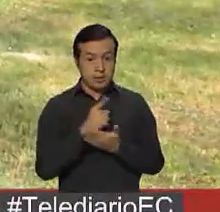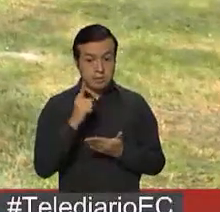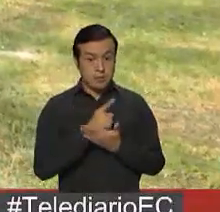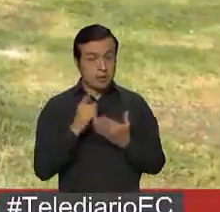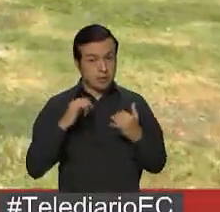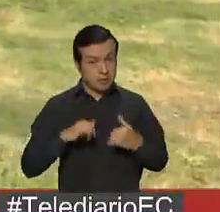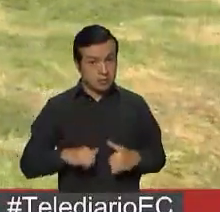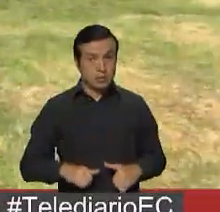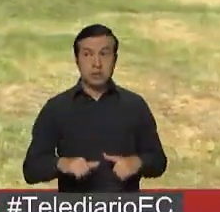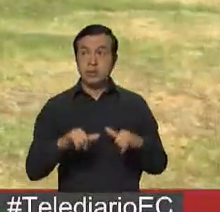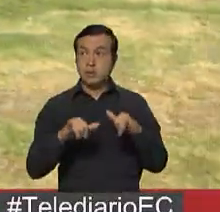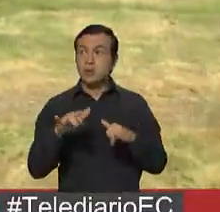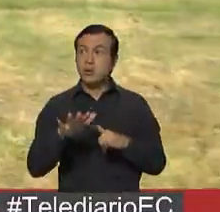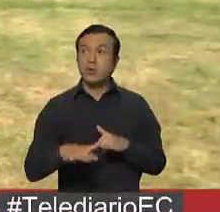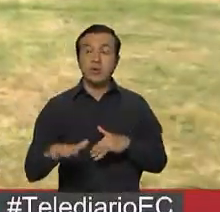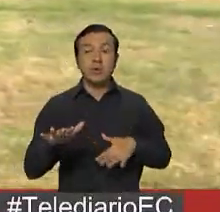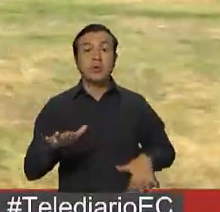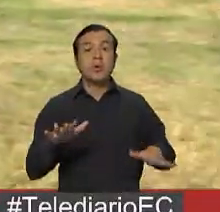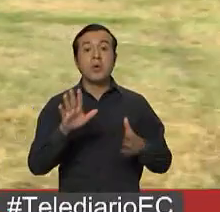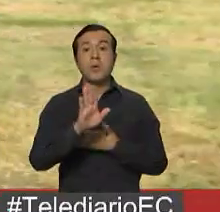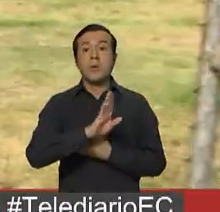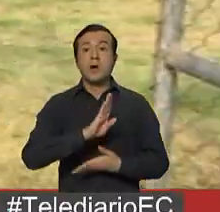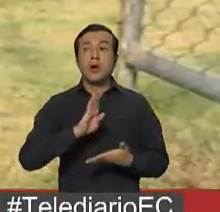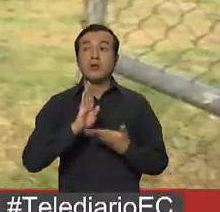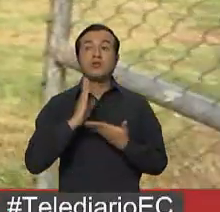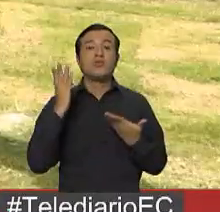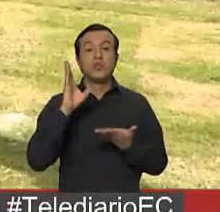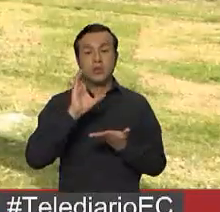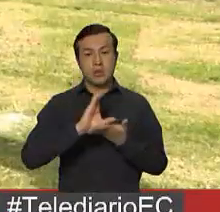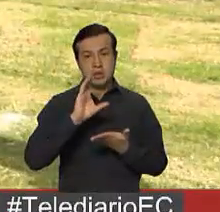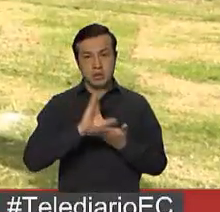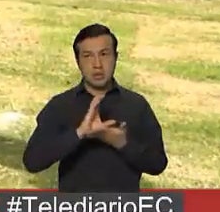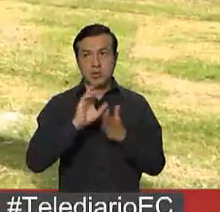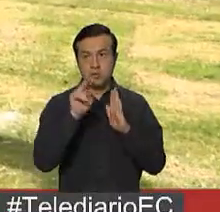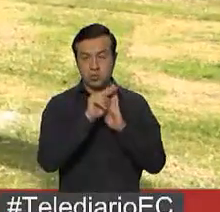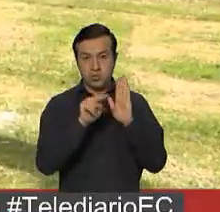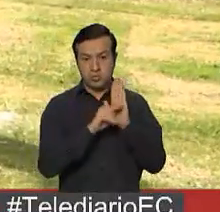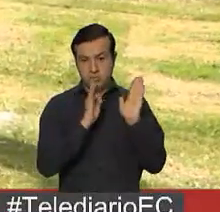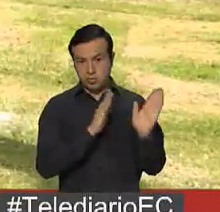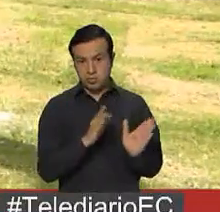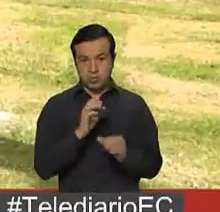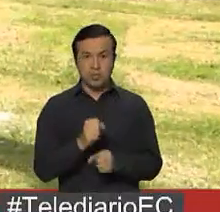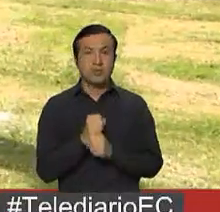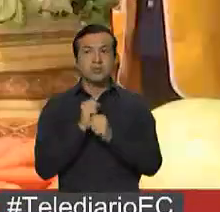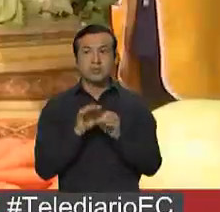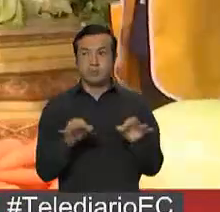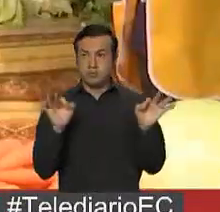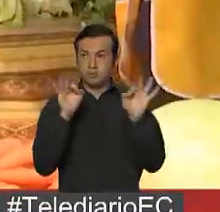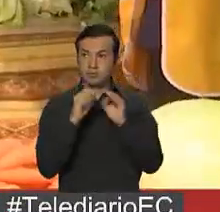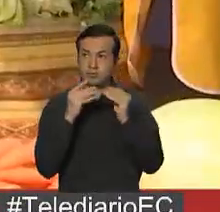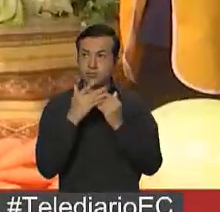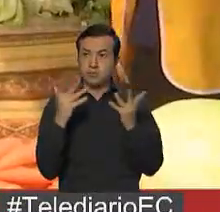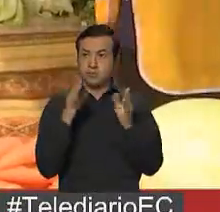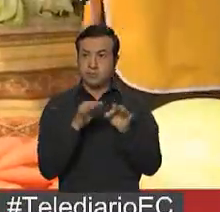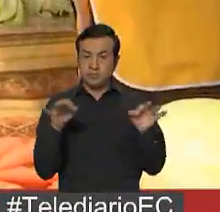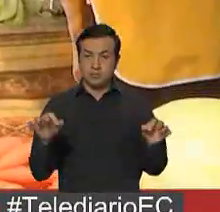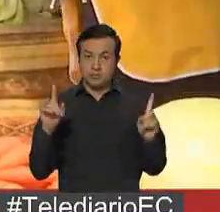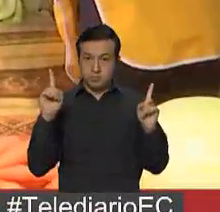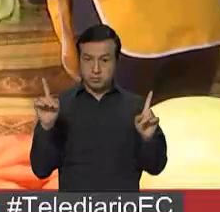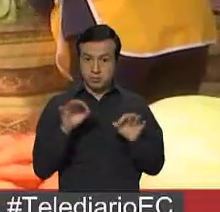realizarán estas ferias en varios barrios de cayambe con las normas de bioseguridad necesarias con el distanciamiento